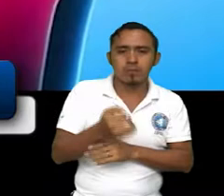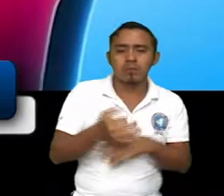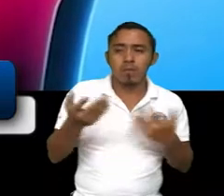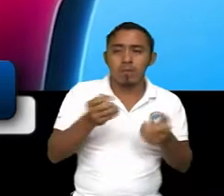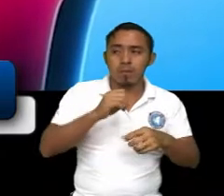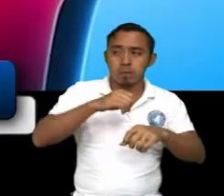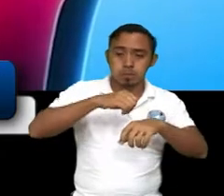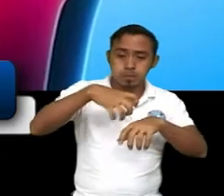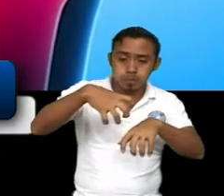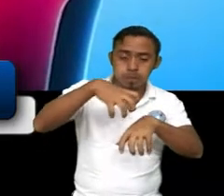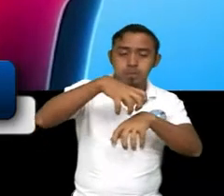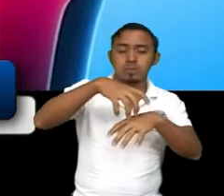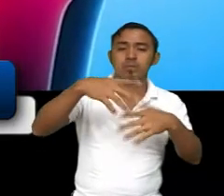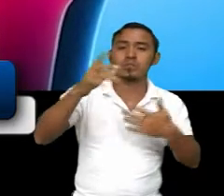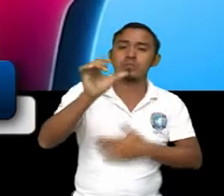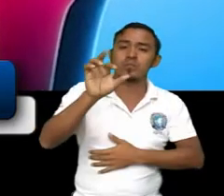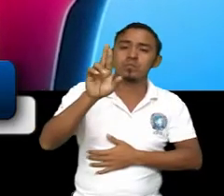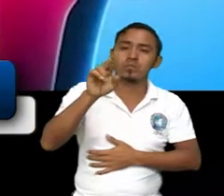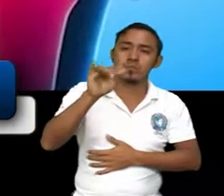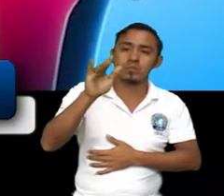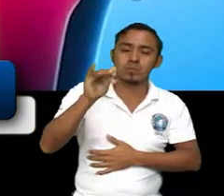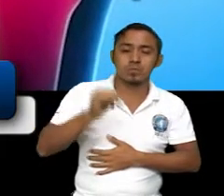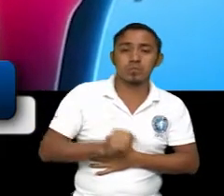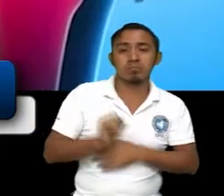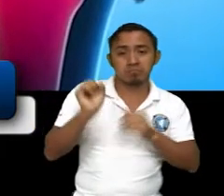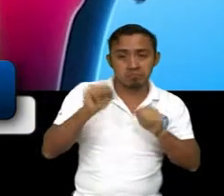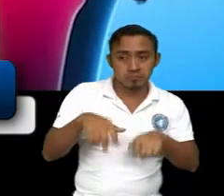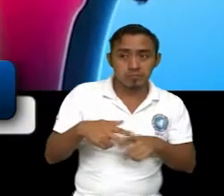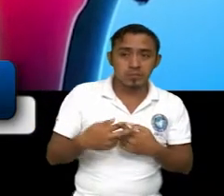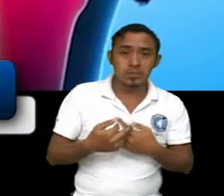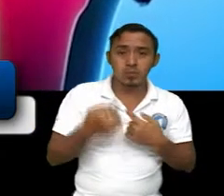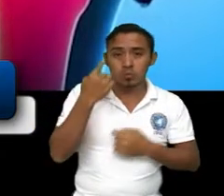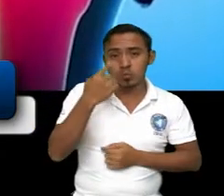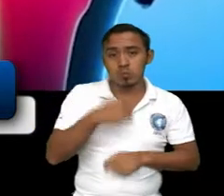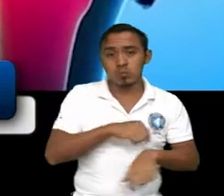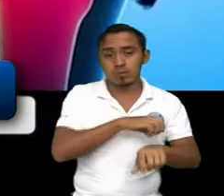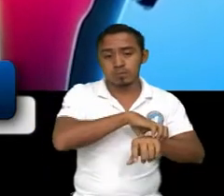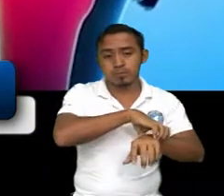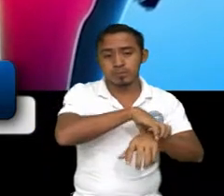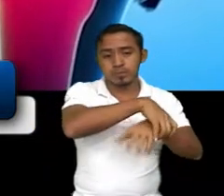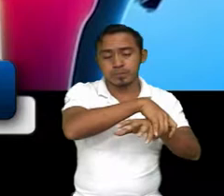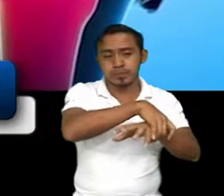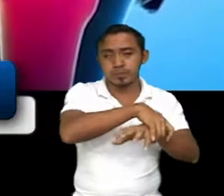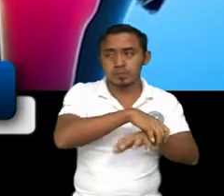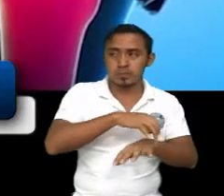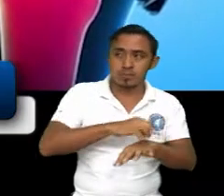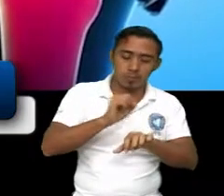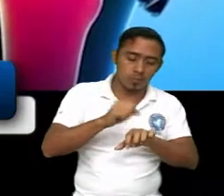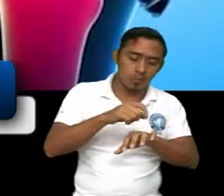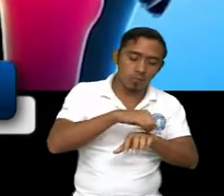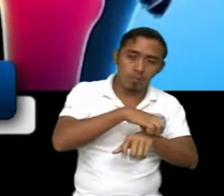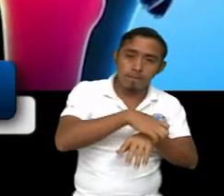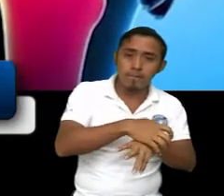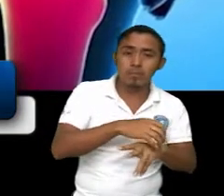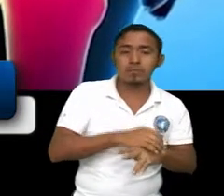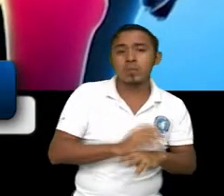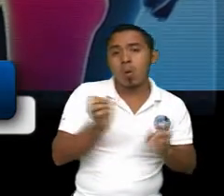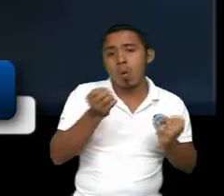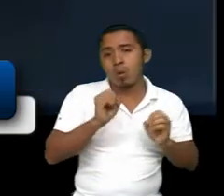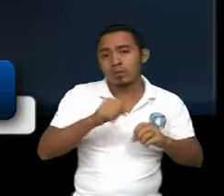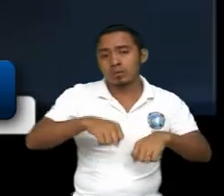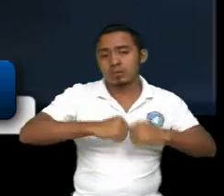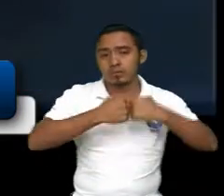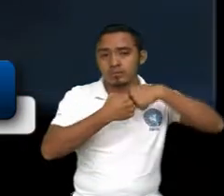crónico y que ahora puede iniciar incluso en una mano en pequeñas articulaciones también puede ser en la rodilla